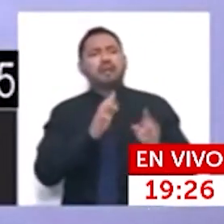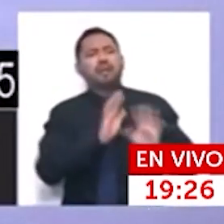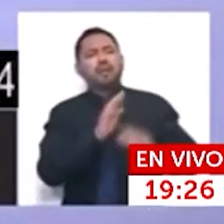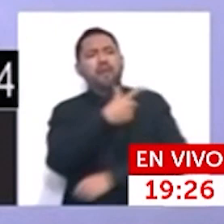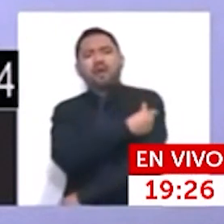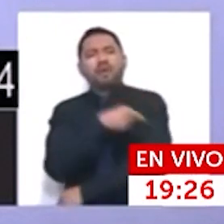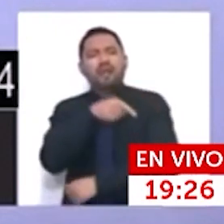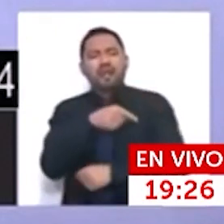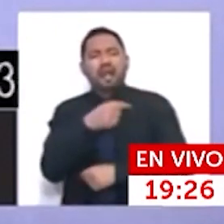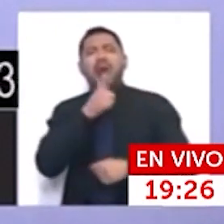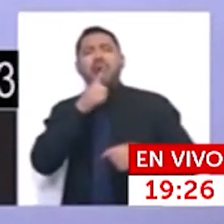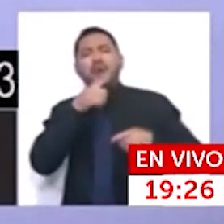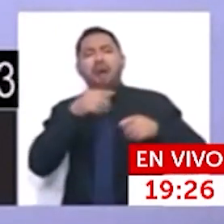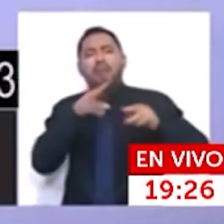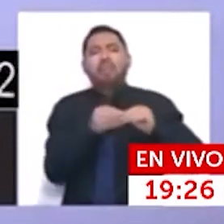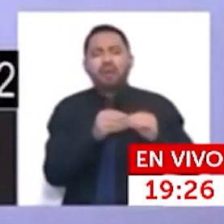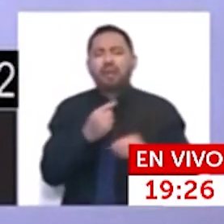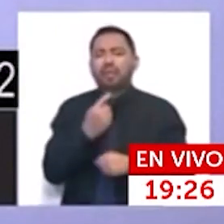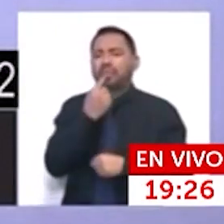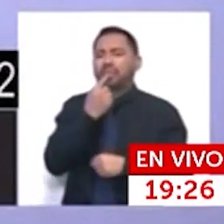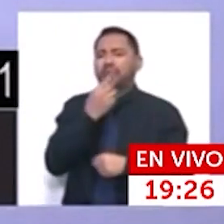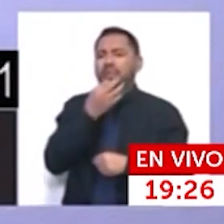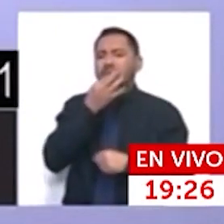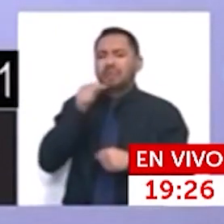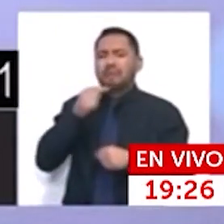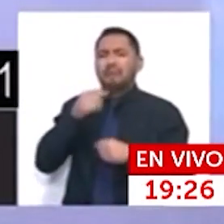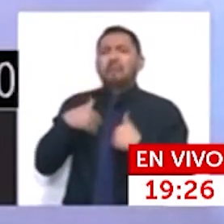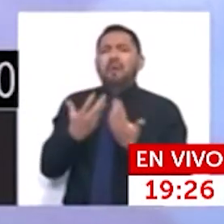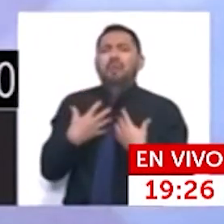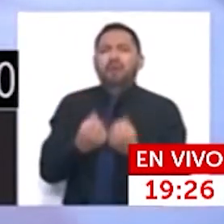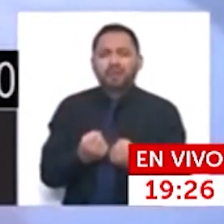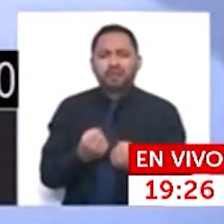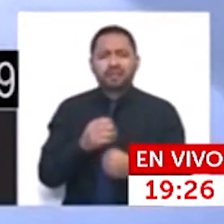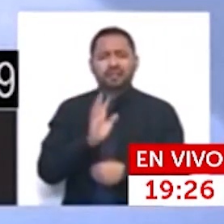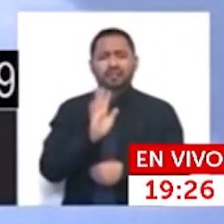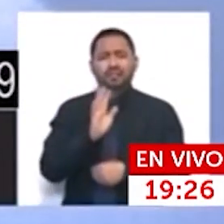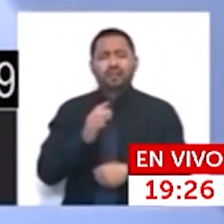es un desinfectante lo que tenemos que hacer es que la vacuna sea o sea de garantía para todos los peruanos